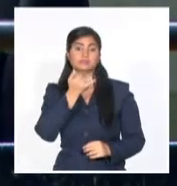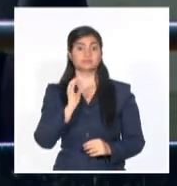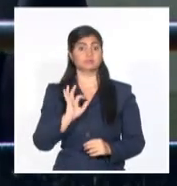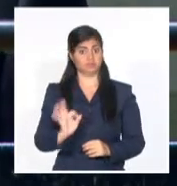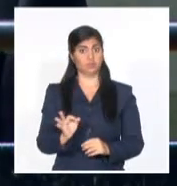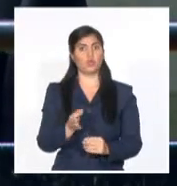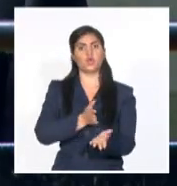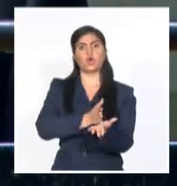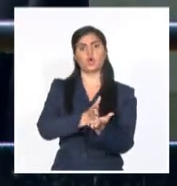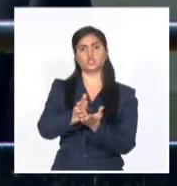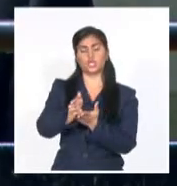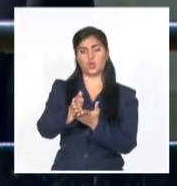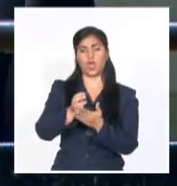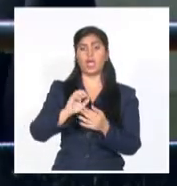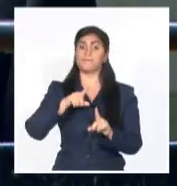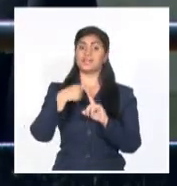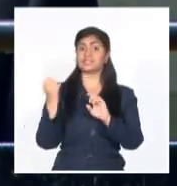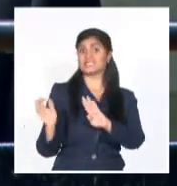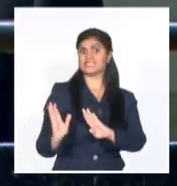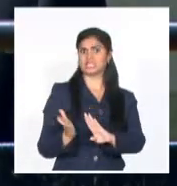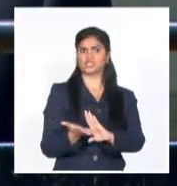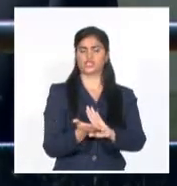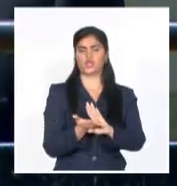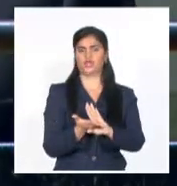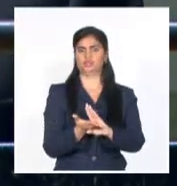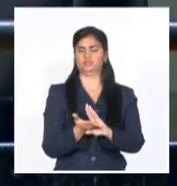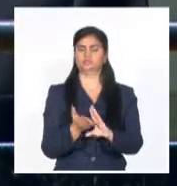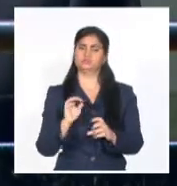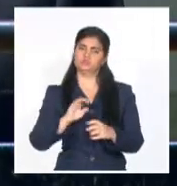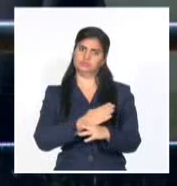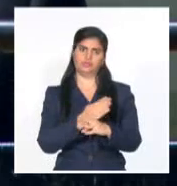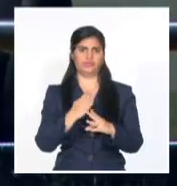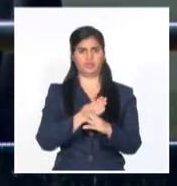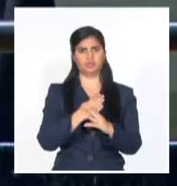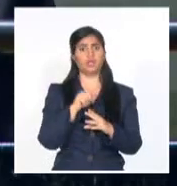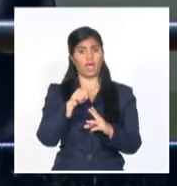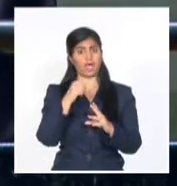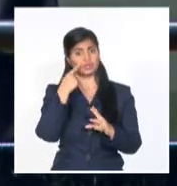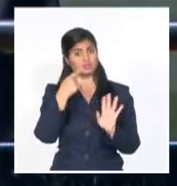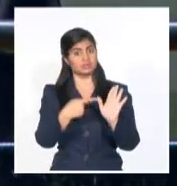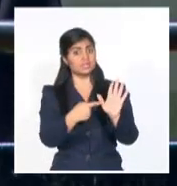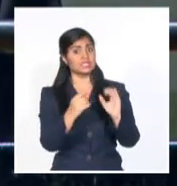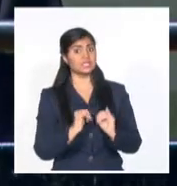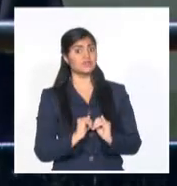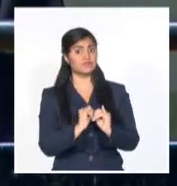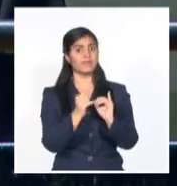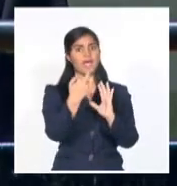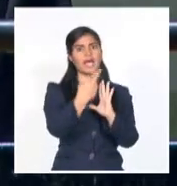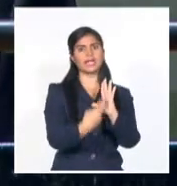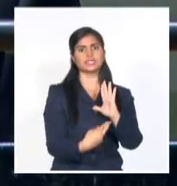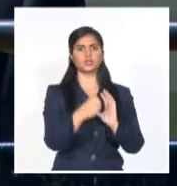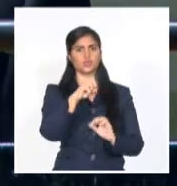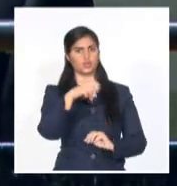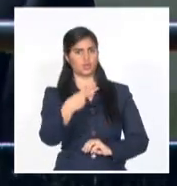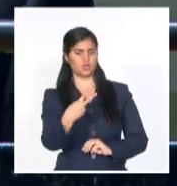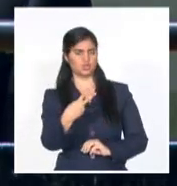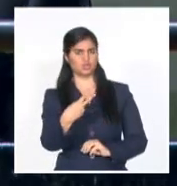este delito, claramente tipificado en su artículo 2, incisos B y